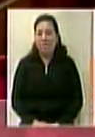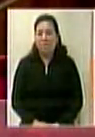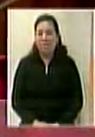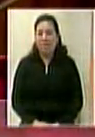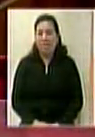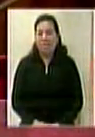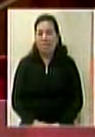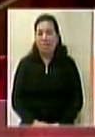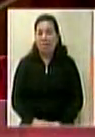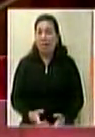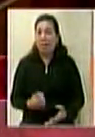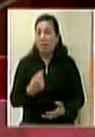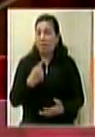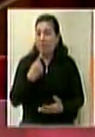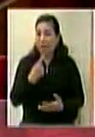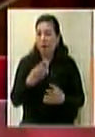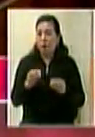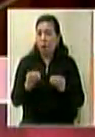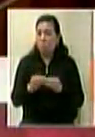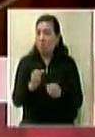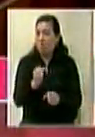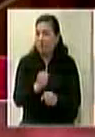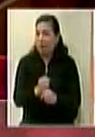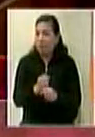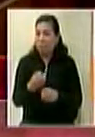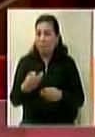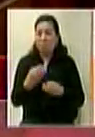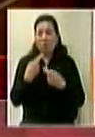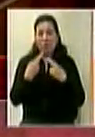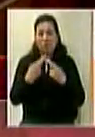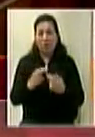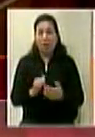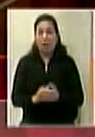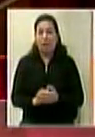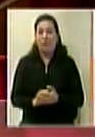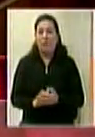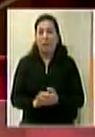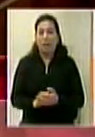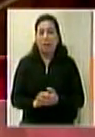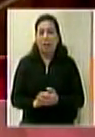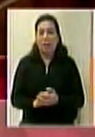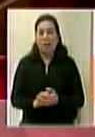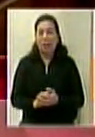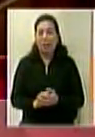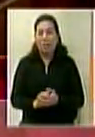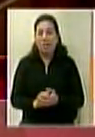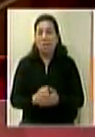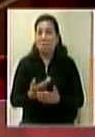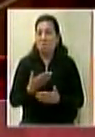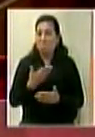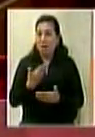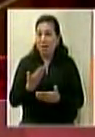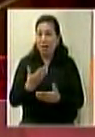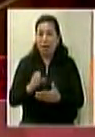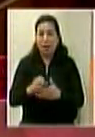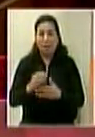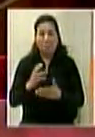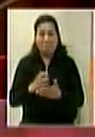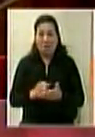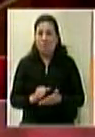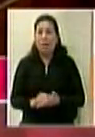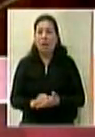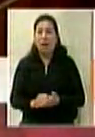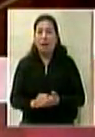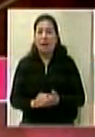Finalmente, quiero manifestarle que el grupo de trabajo Presupuesto por Resultados, Presupuesto Multianual y Mejora en la Calidad del Gasto